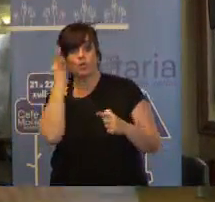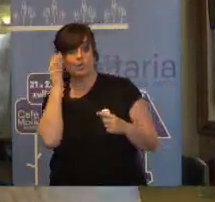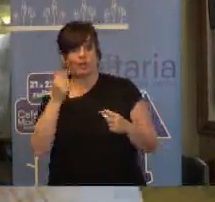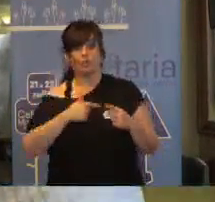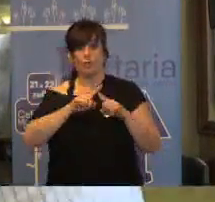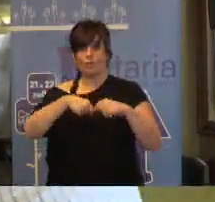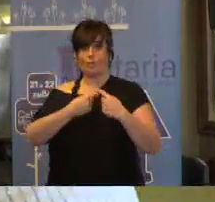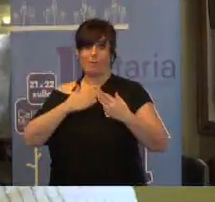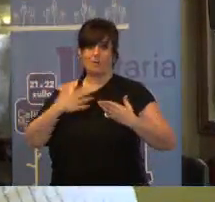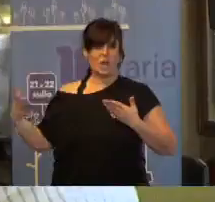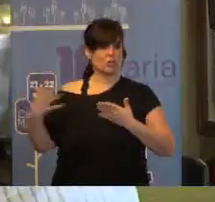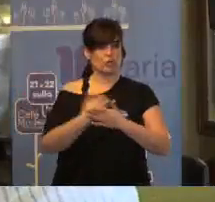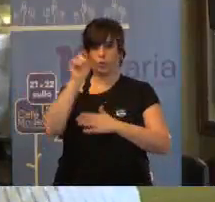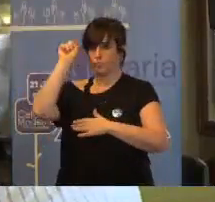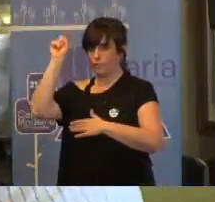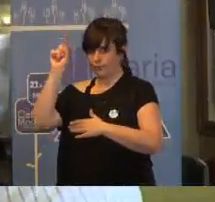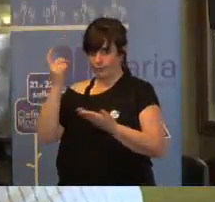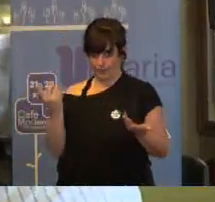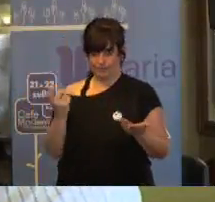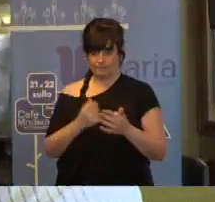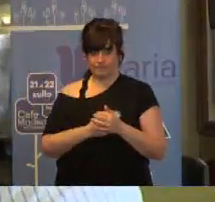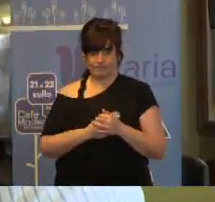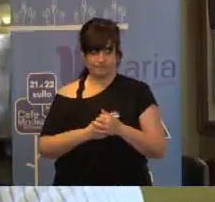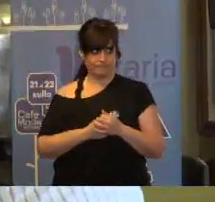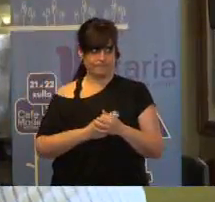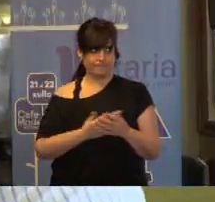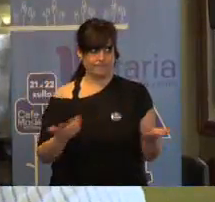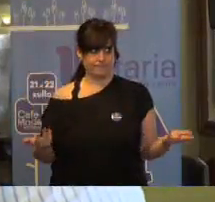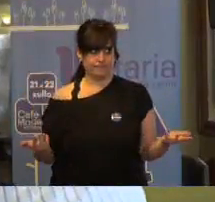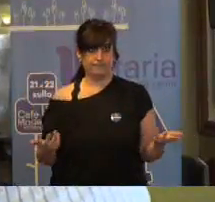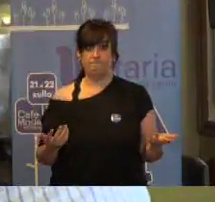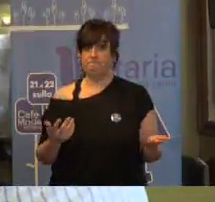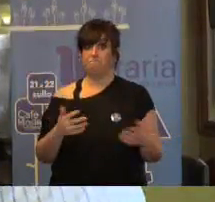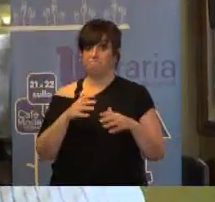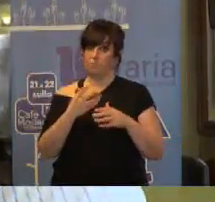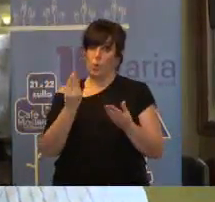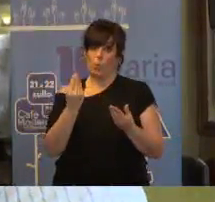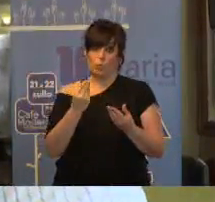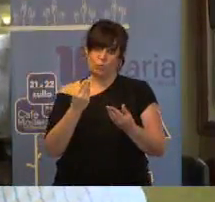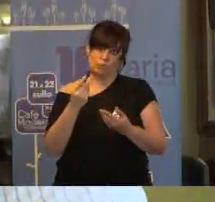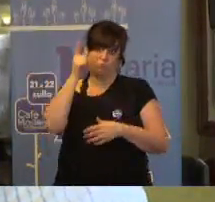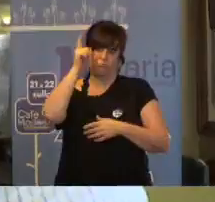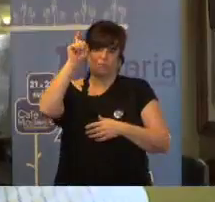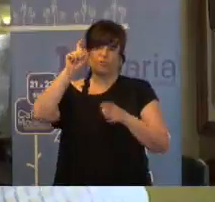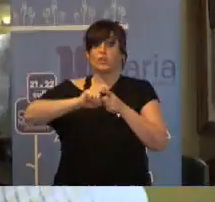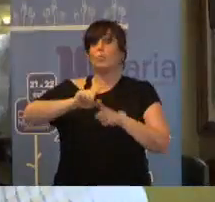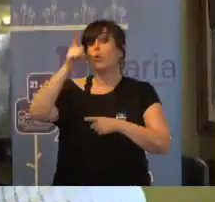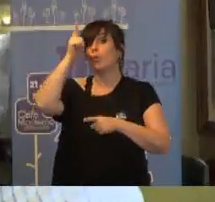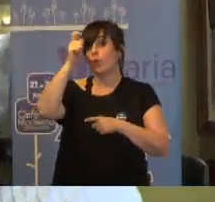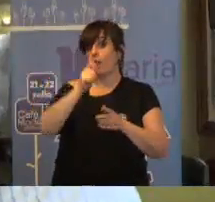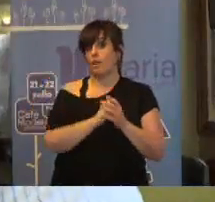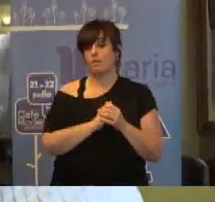de mestres, todos, e de mestres, pois, moitos deles rurais, que facían e